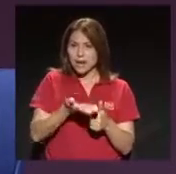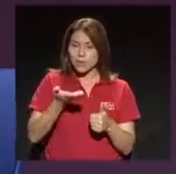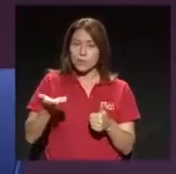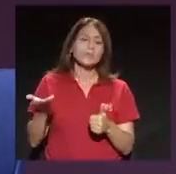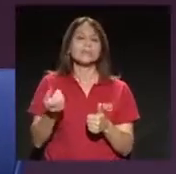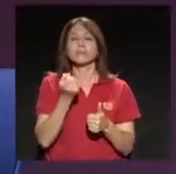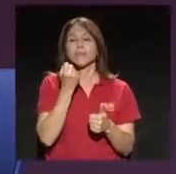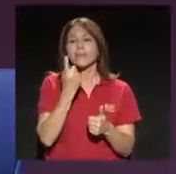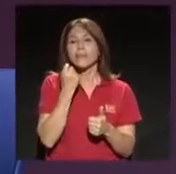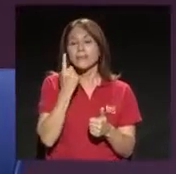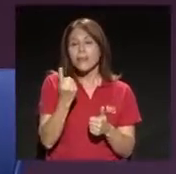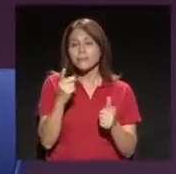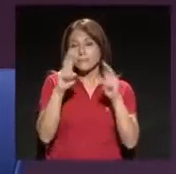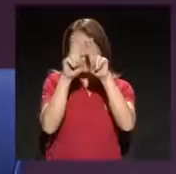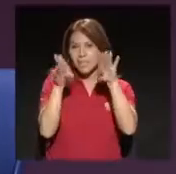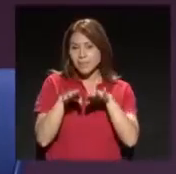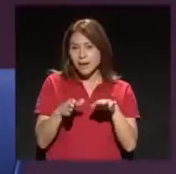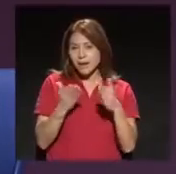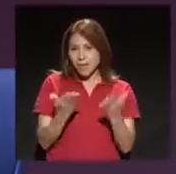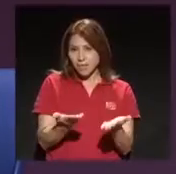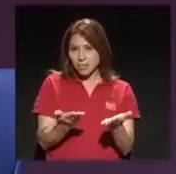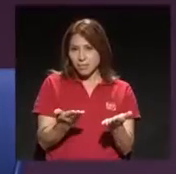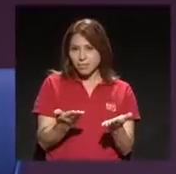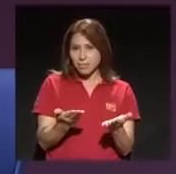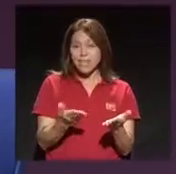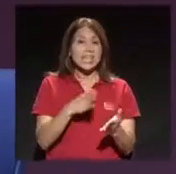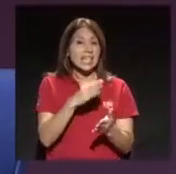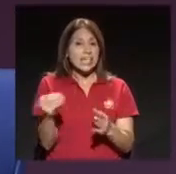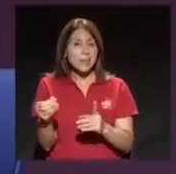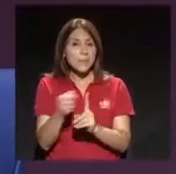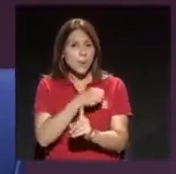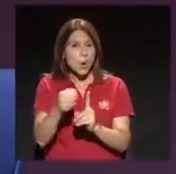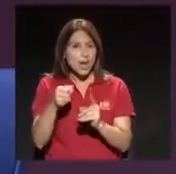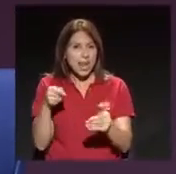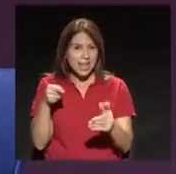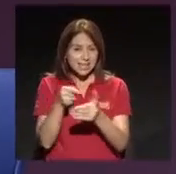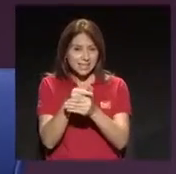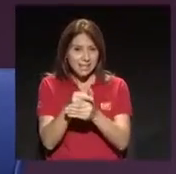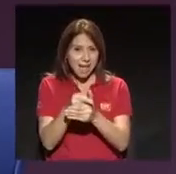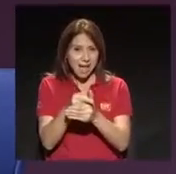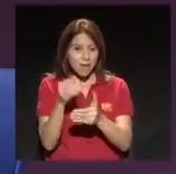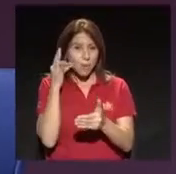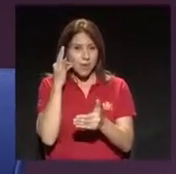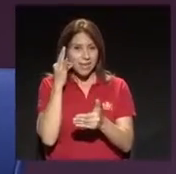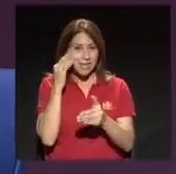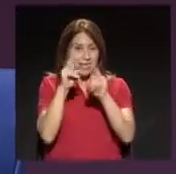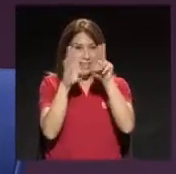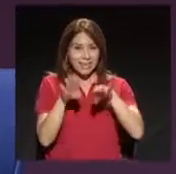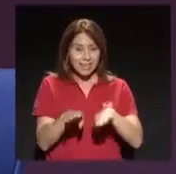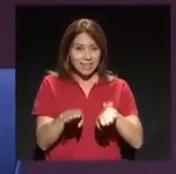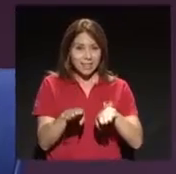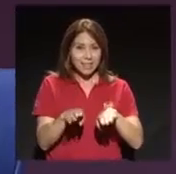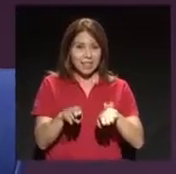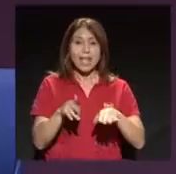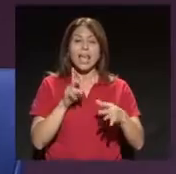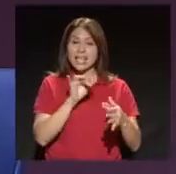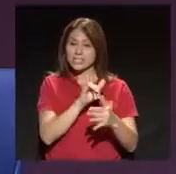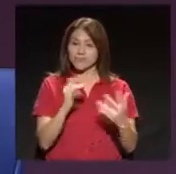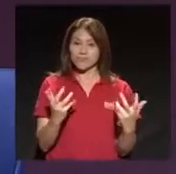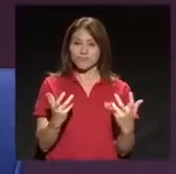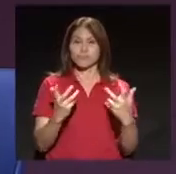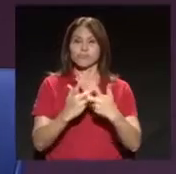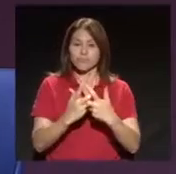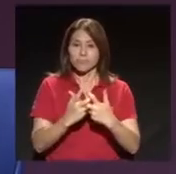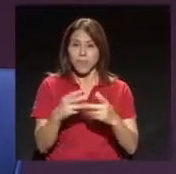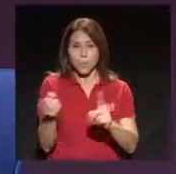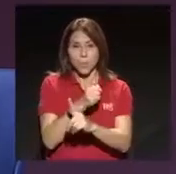entender que Internet y la violencia contra las mujeres en Internet responde a la violencia contra las mujeres en nuestra sociedad.